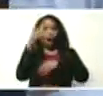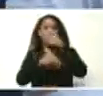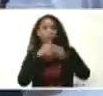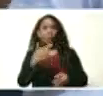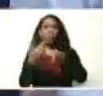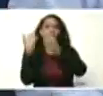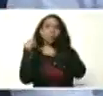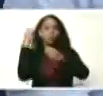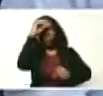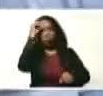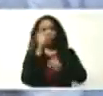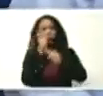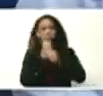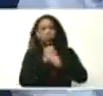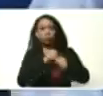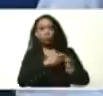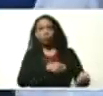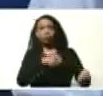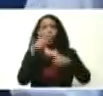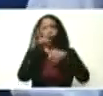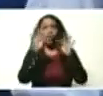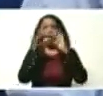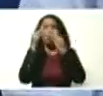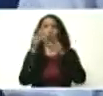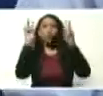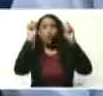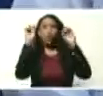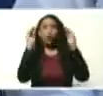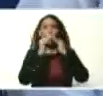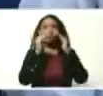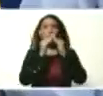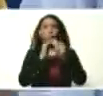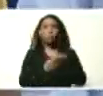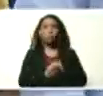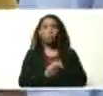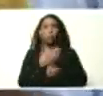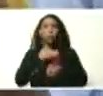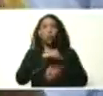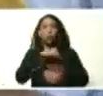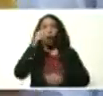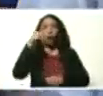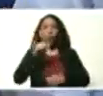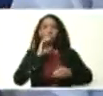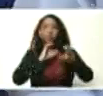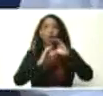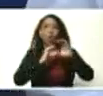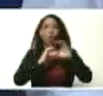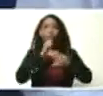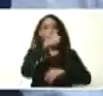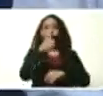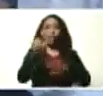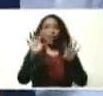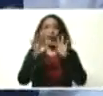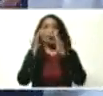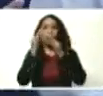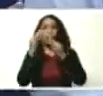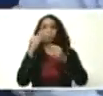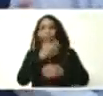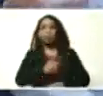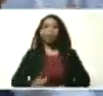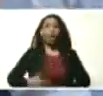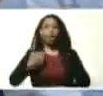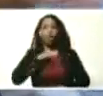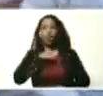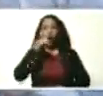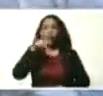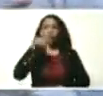todas las gestiones para llevar a esta familia a sus nuevas viviendas. Así que estamos conversando con cada familia, presidente. Estuvimos